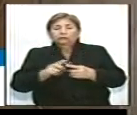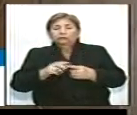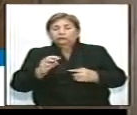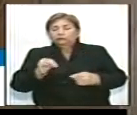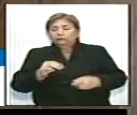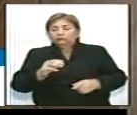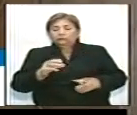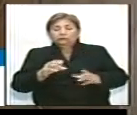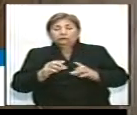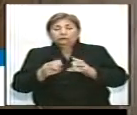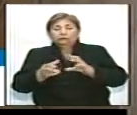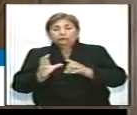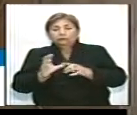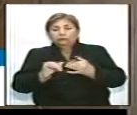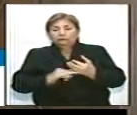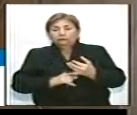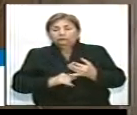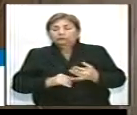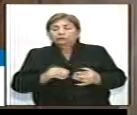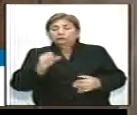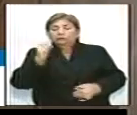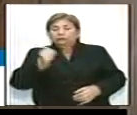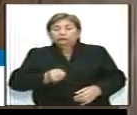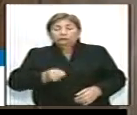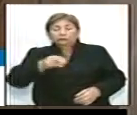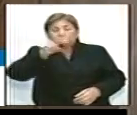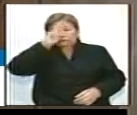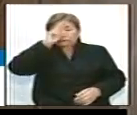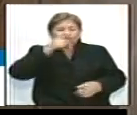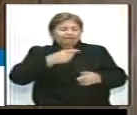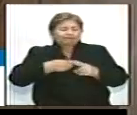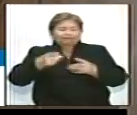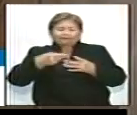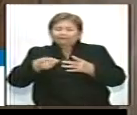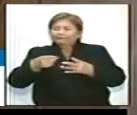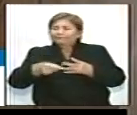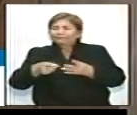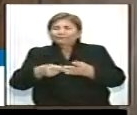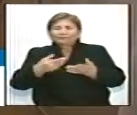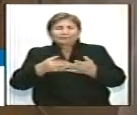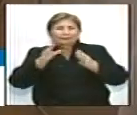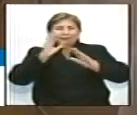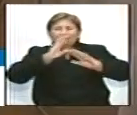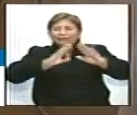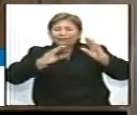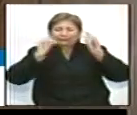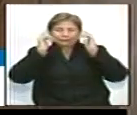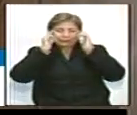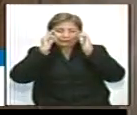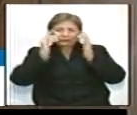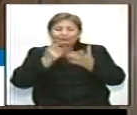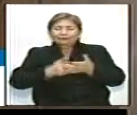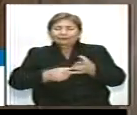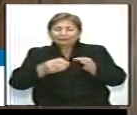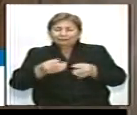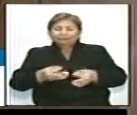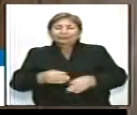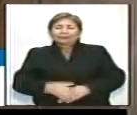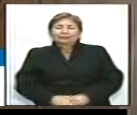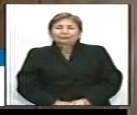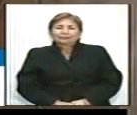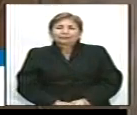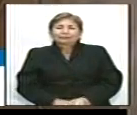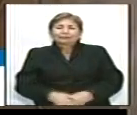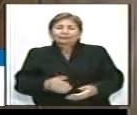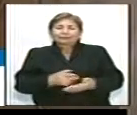del gasoducto surperuano, y en general hay varias inquietudes y preocupaciones que creo que son fundamentales